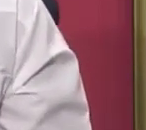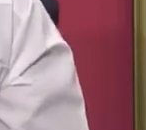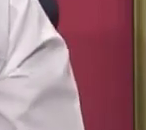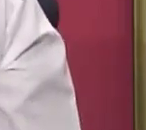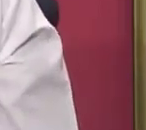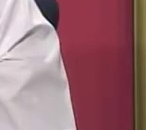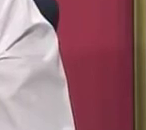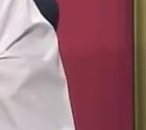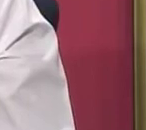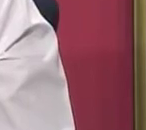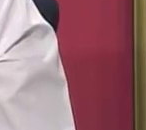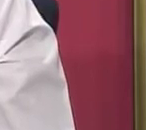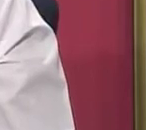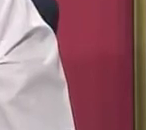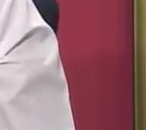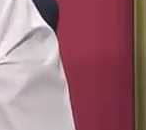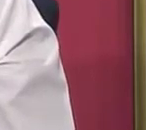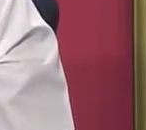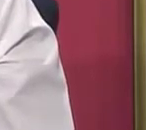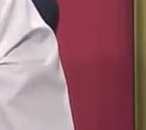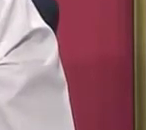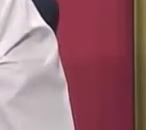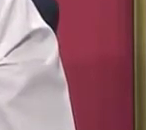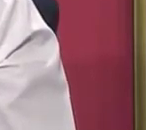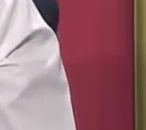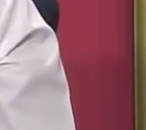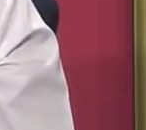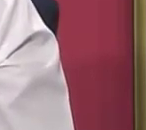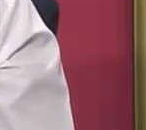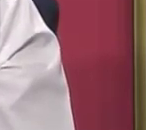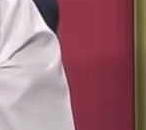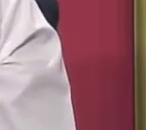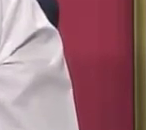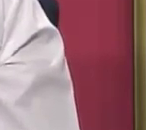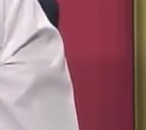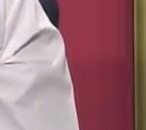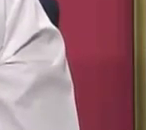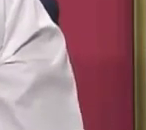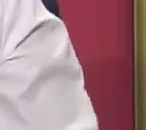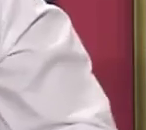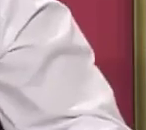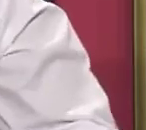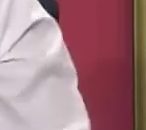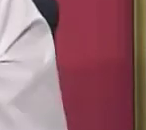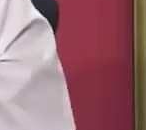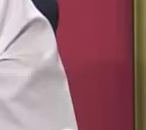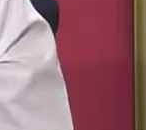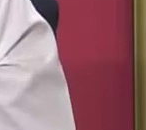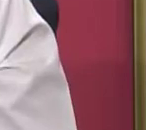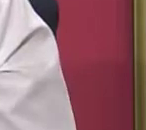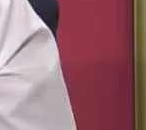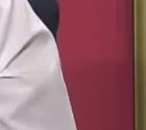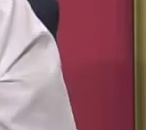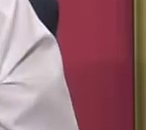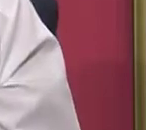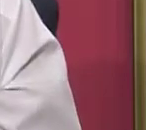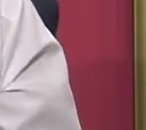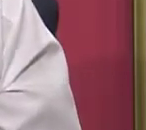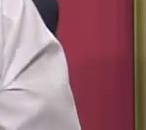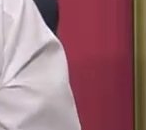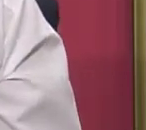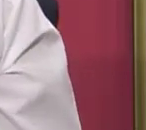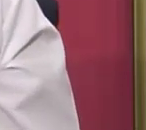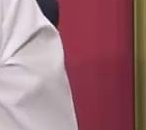varones. Estaba en un lugar equivocado donde ellos no les pertenecía. Pero la Biblia dice que todo obra para bien a los que aman al